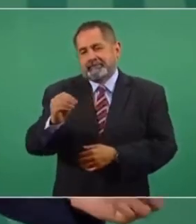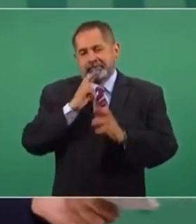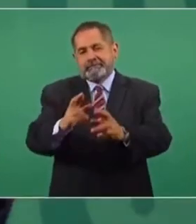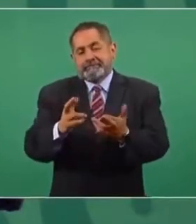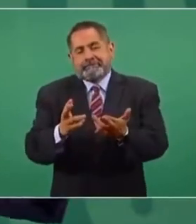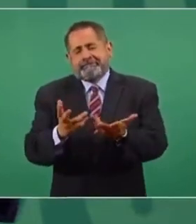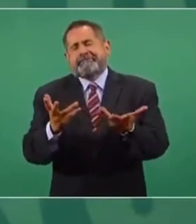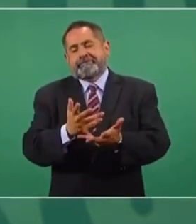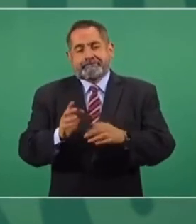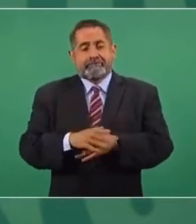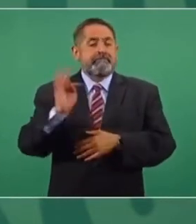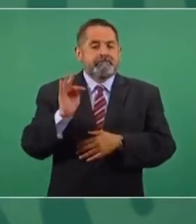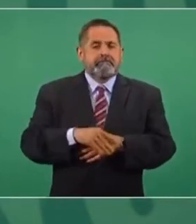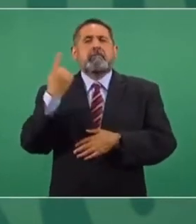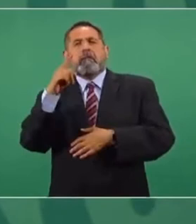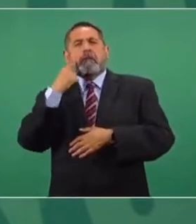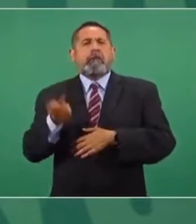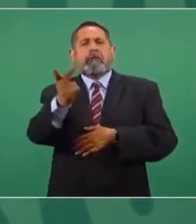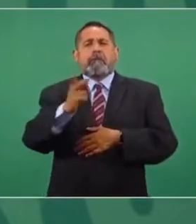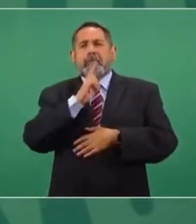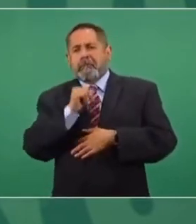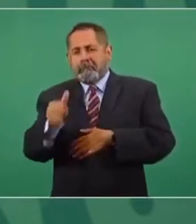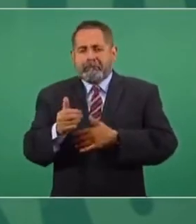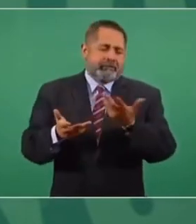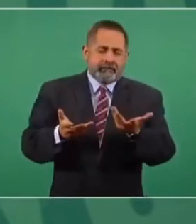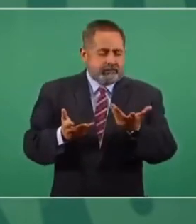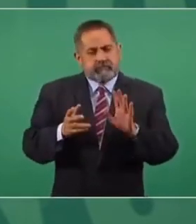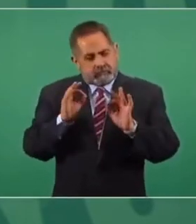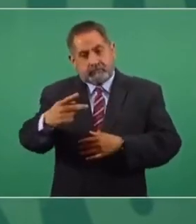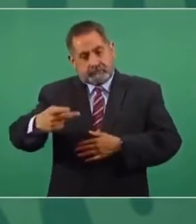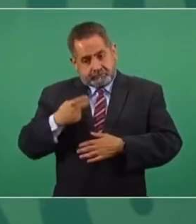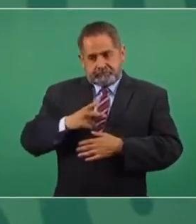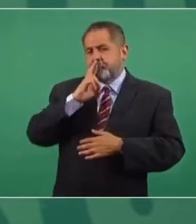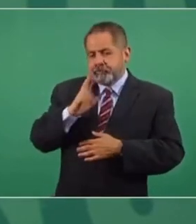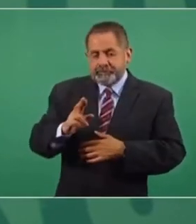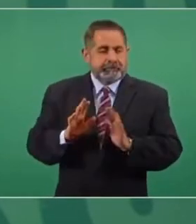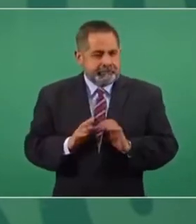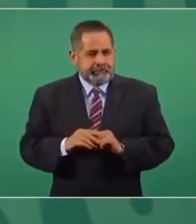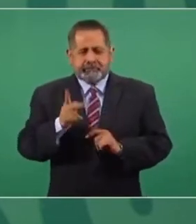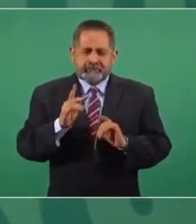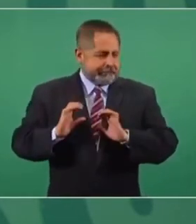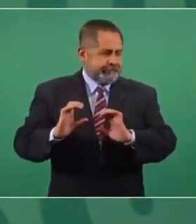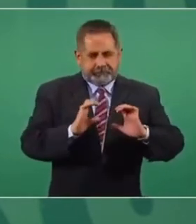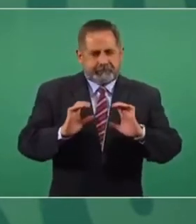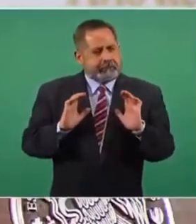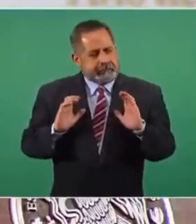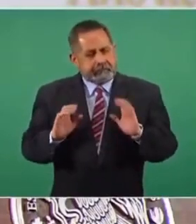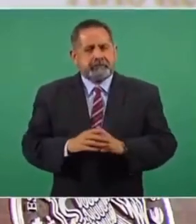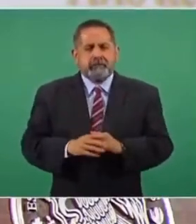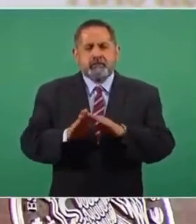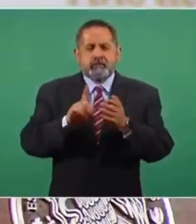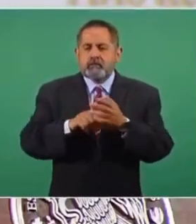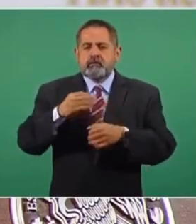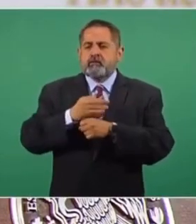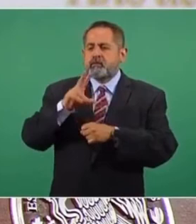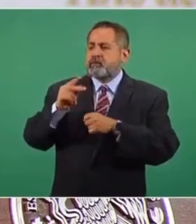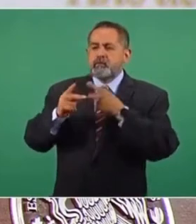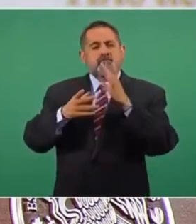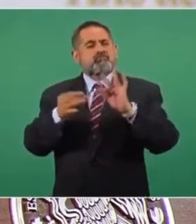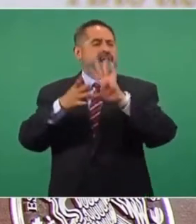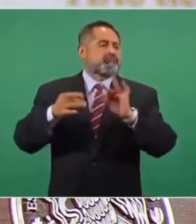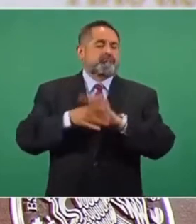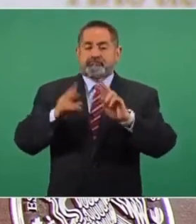no, van a decir, ¿para qué? Las mañaneras. Pero sí vamos a cuidar de que no hablemos